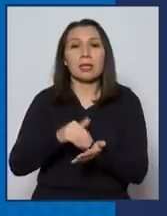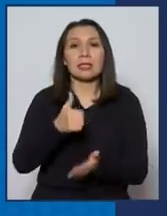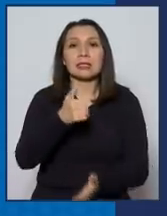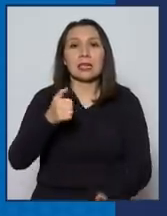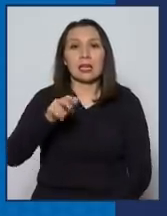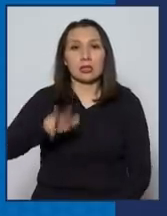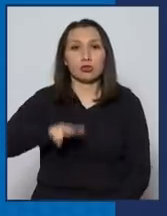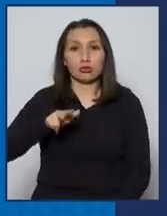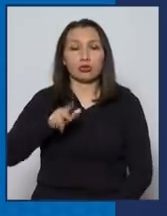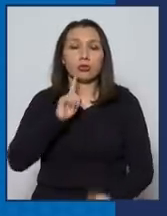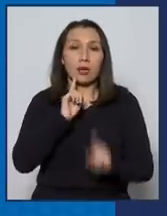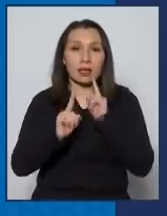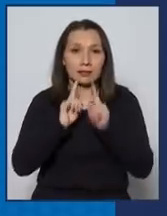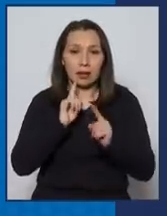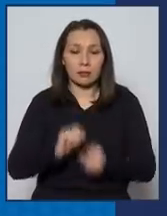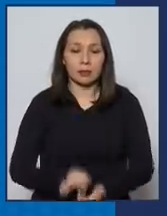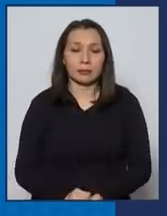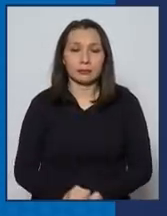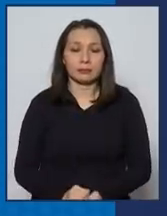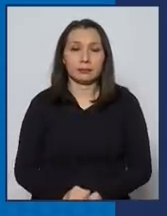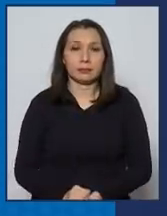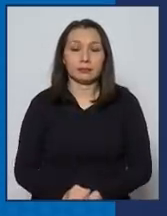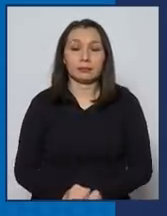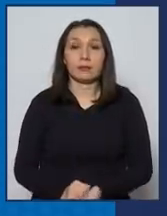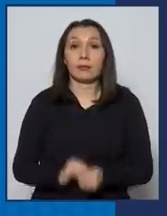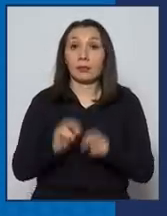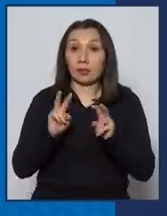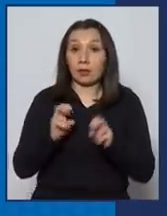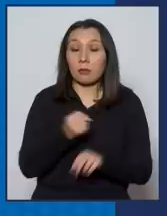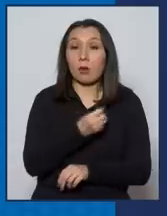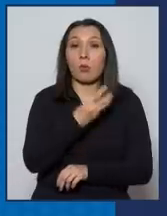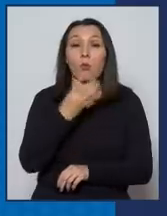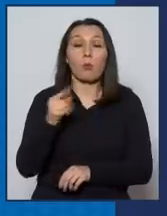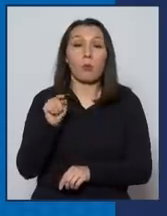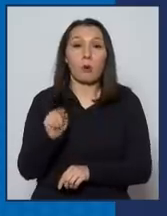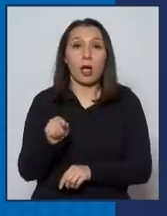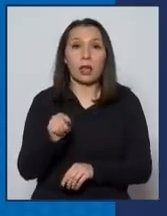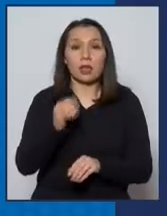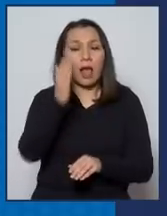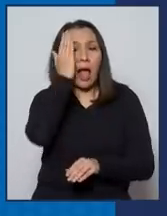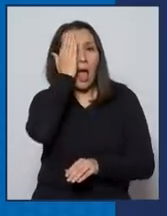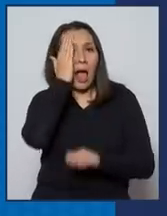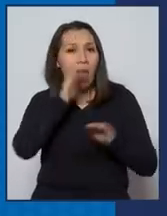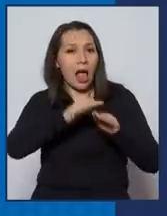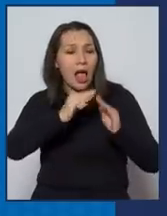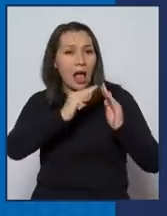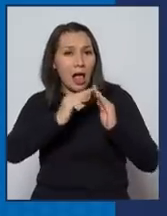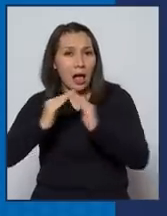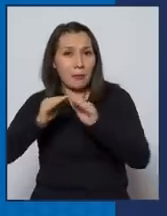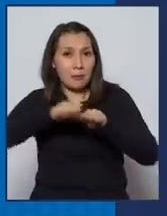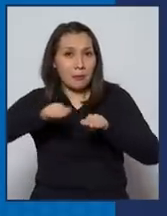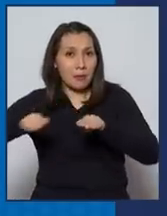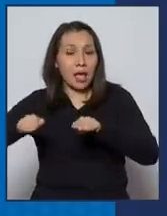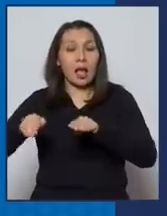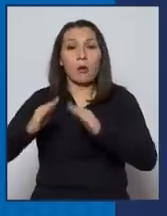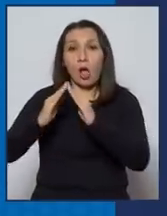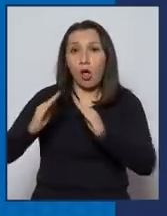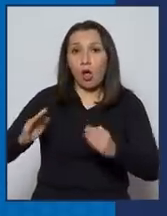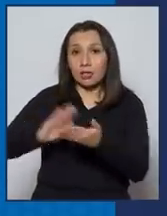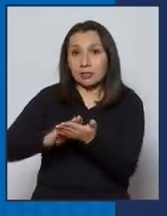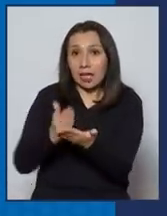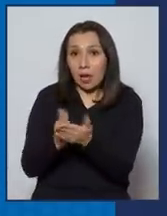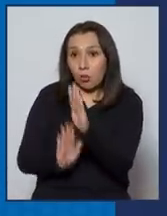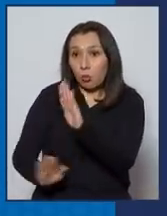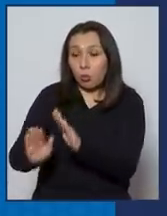628.318 exámenes. Y en cuanto a la cantidad de habitaciones de residencias sanitarias, el día